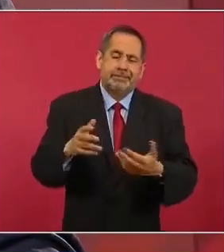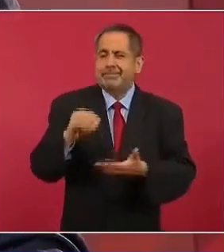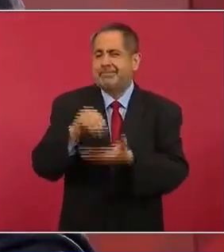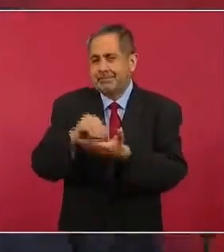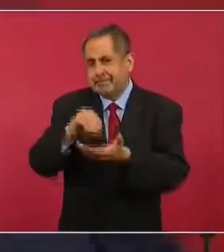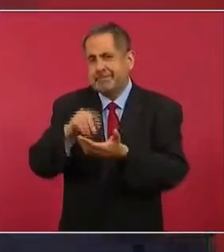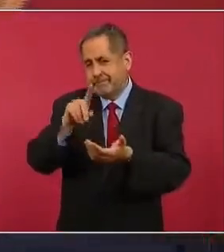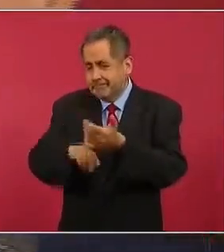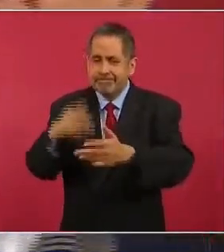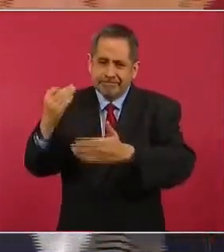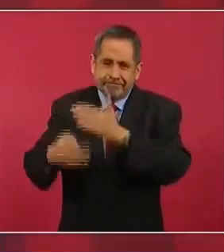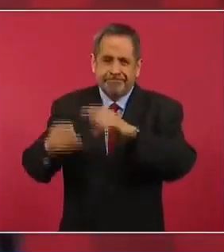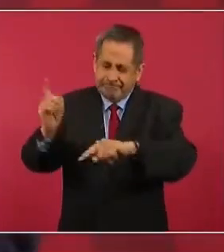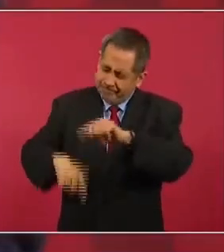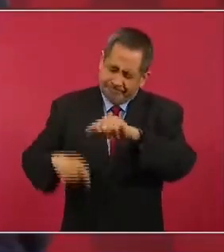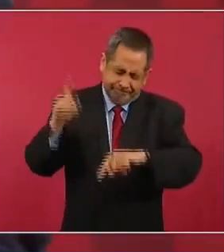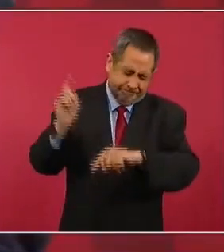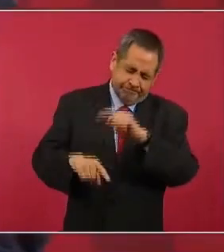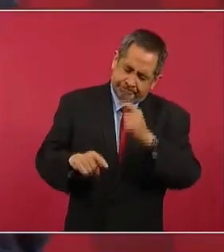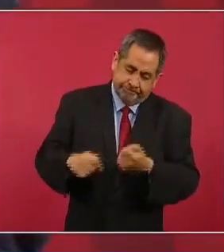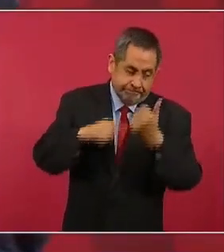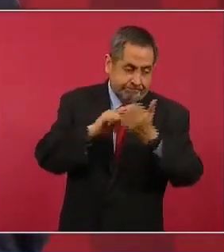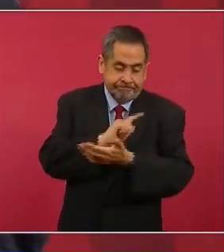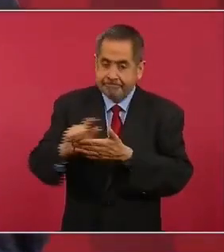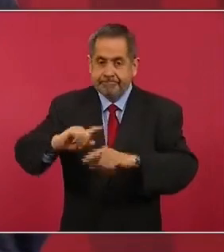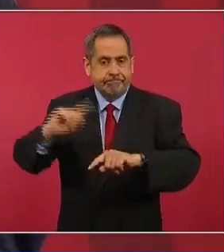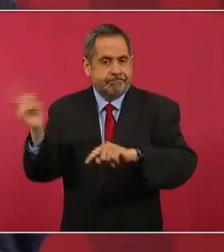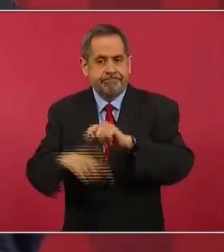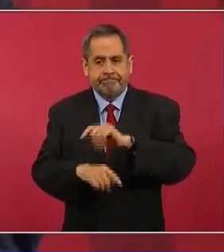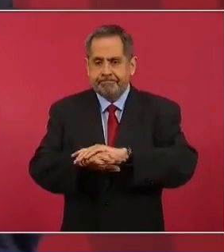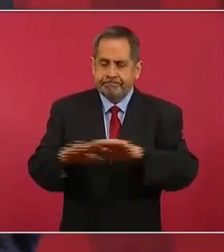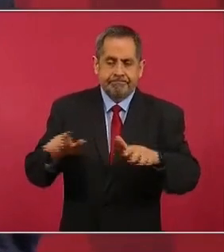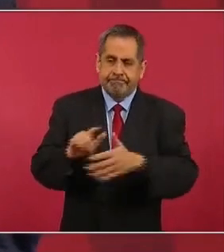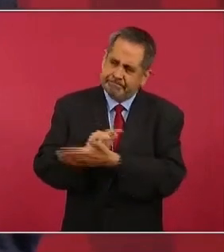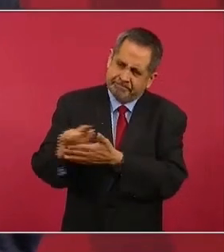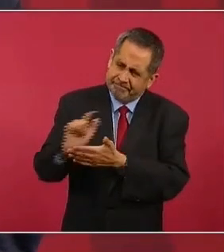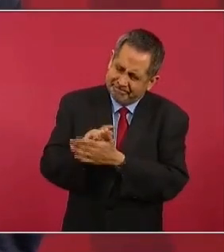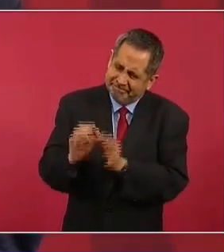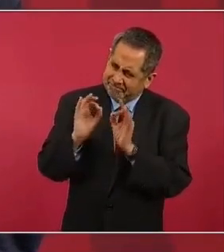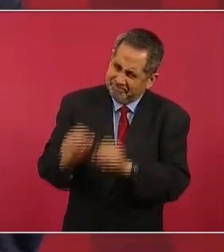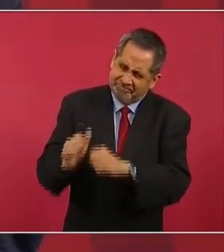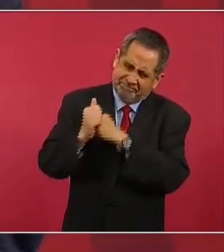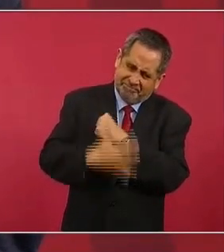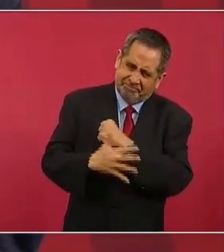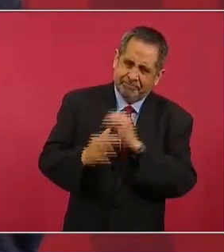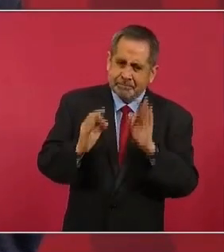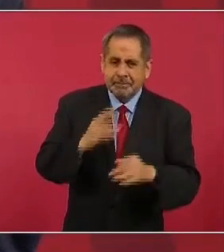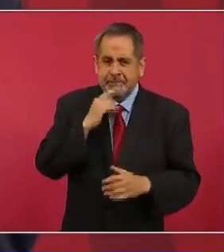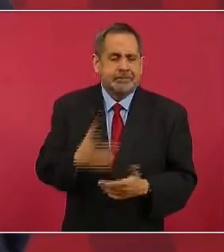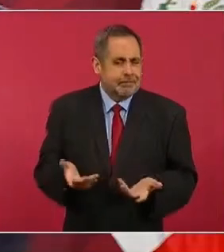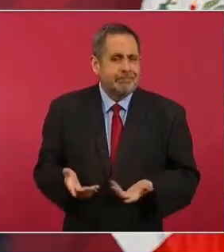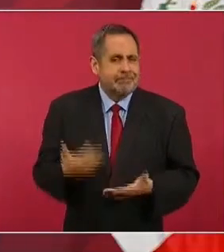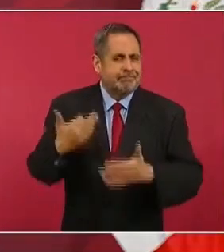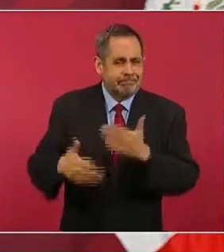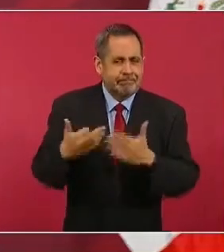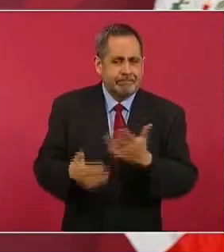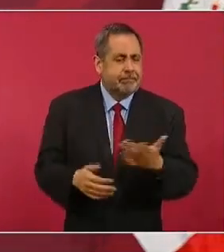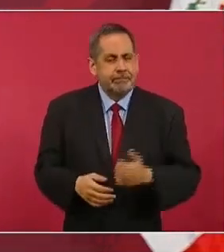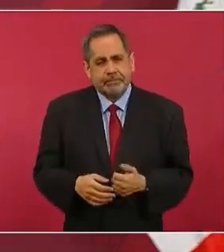Todavía hace falta limpiar en el Poder Judicial, que todos